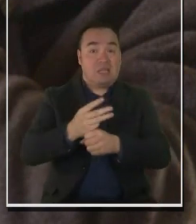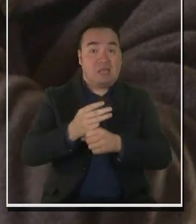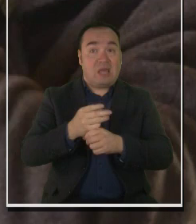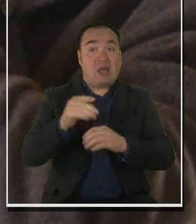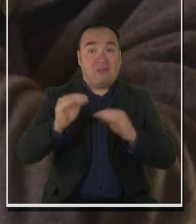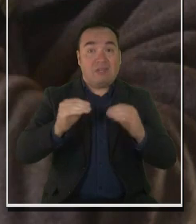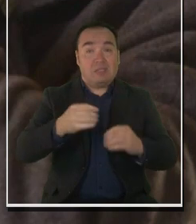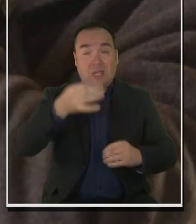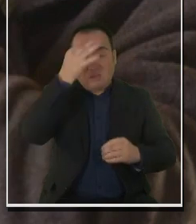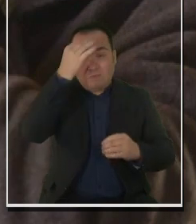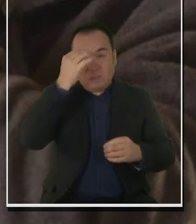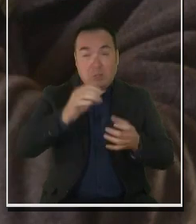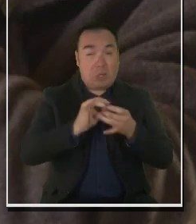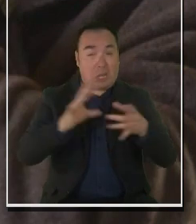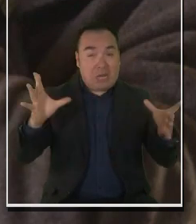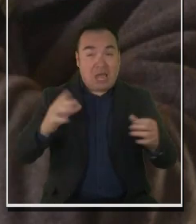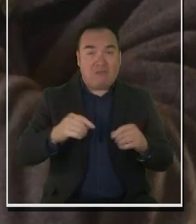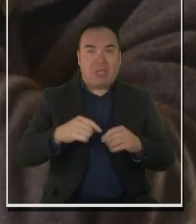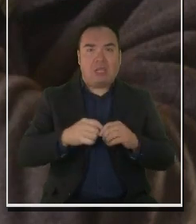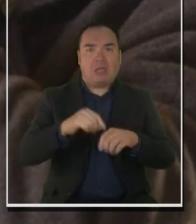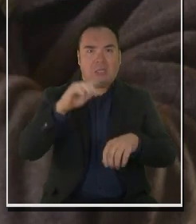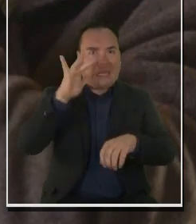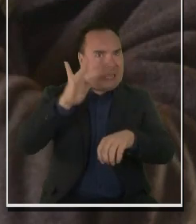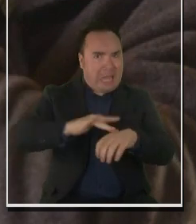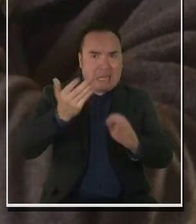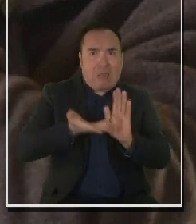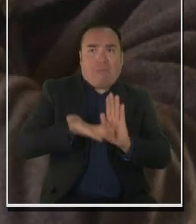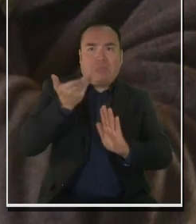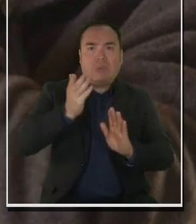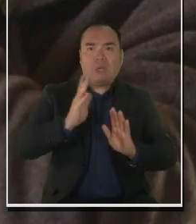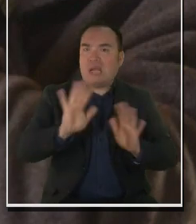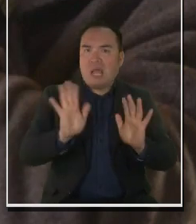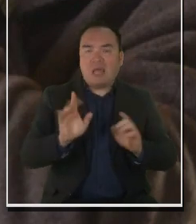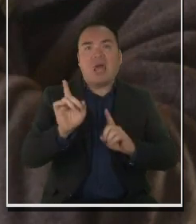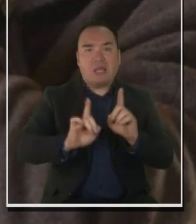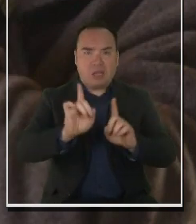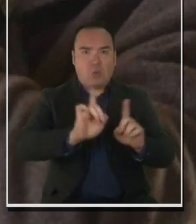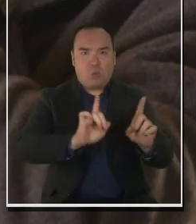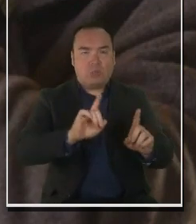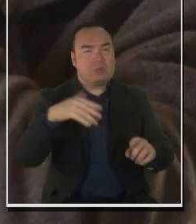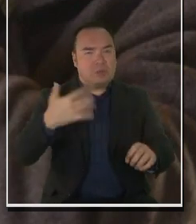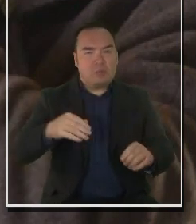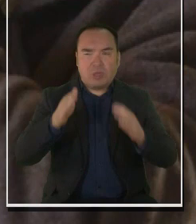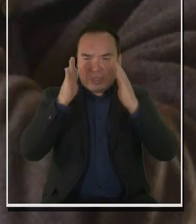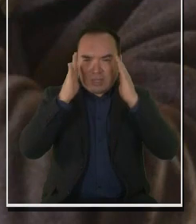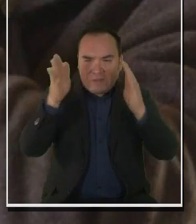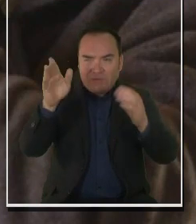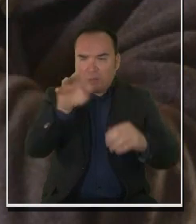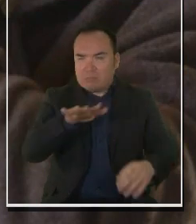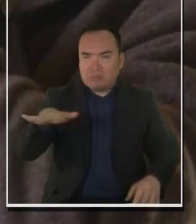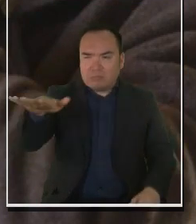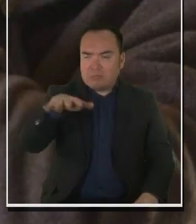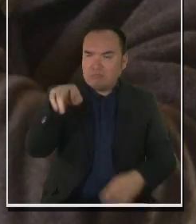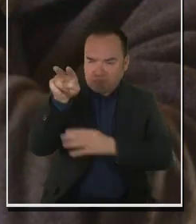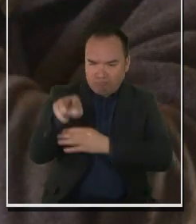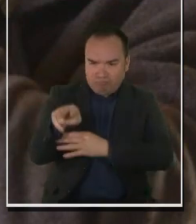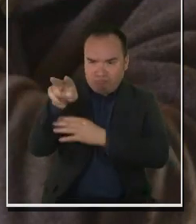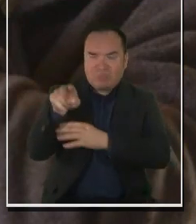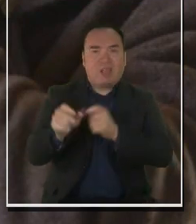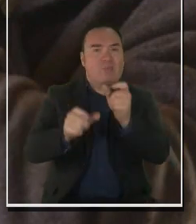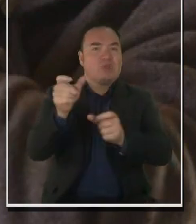tienen infecciones graves, por lo tanto hay que estar atentos también al estado general de las personas mayores y sobre